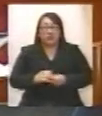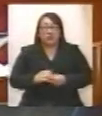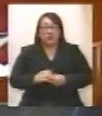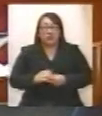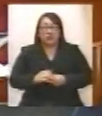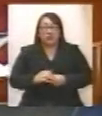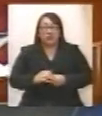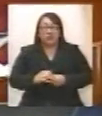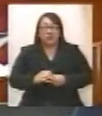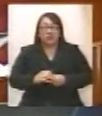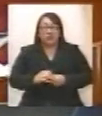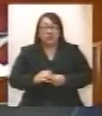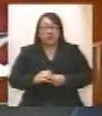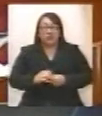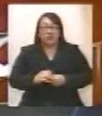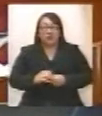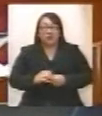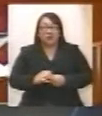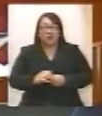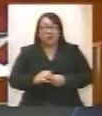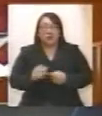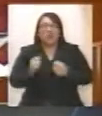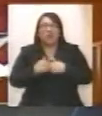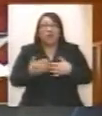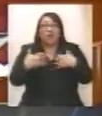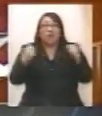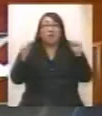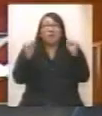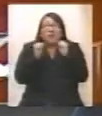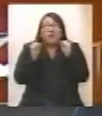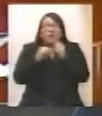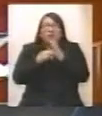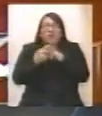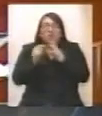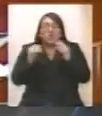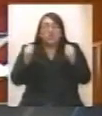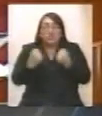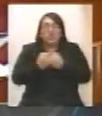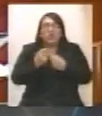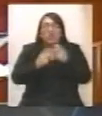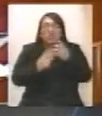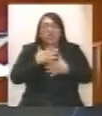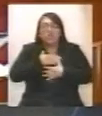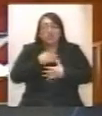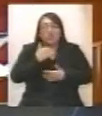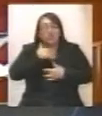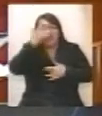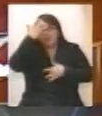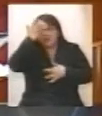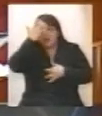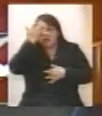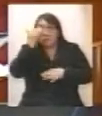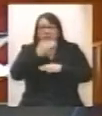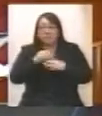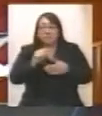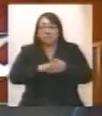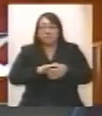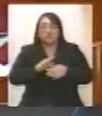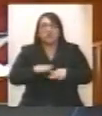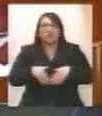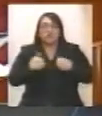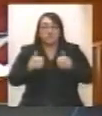se ven expuestas al descenso de la temperatura, lo que ha ocasionado afectaciones en su salud, medio de